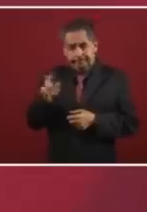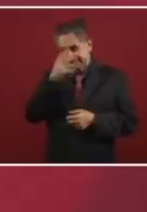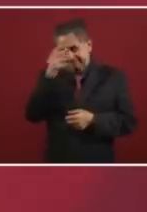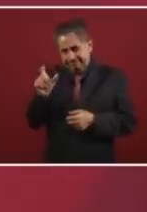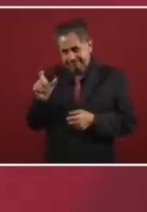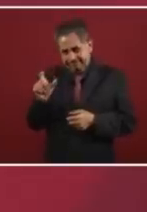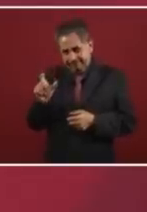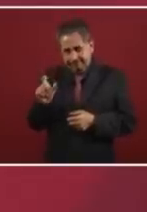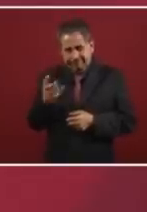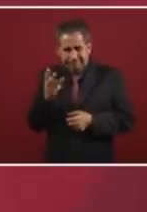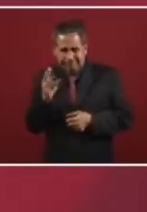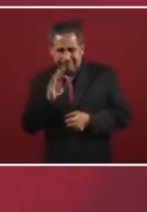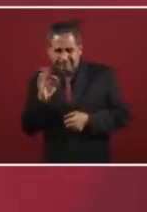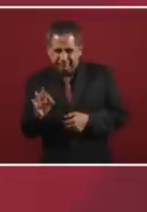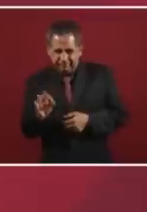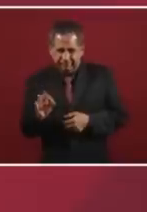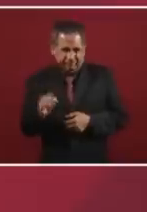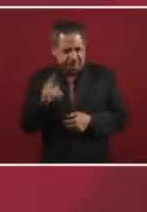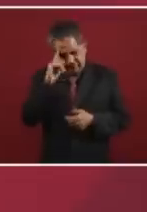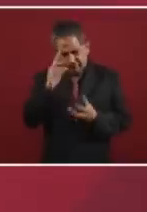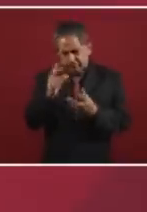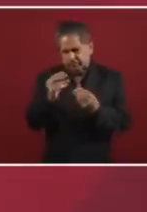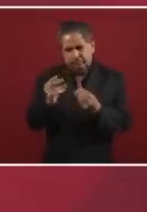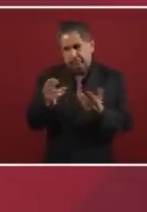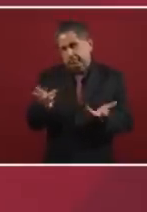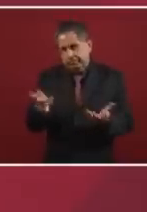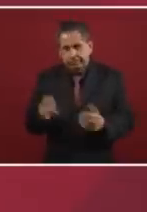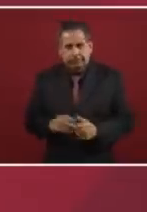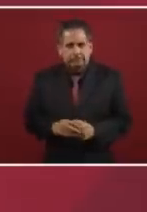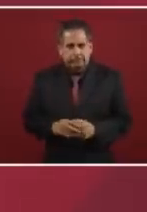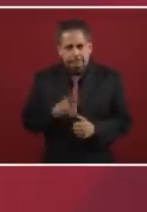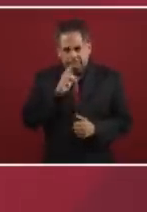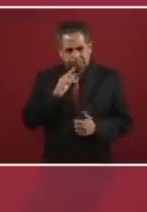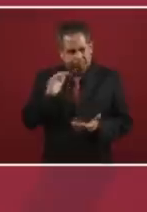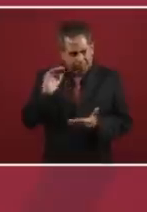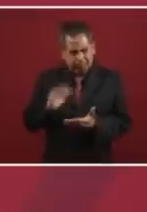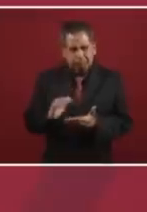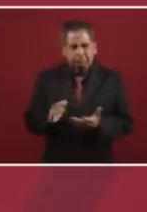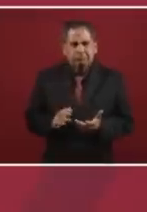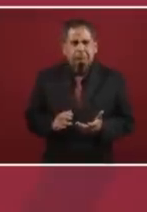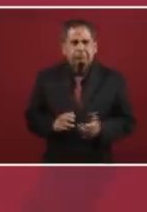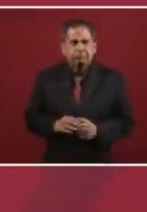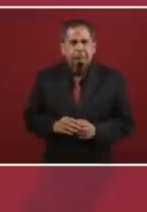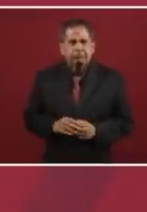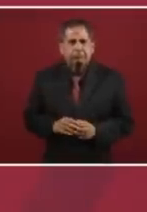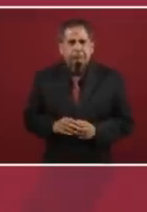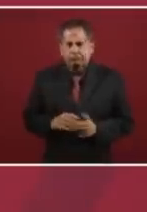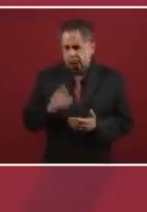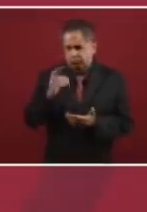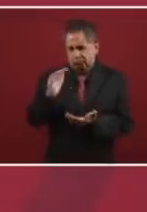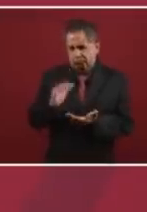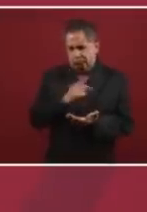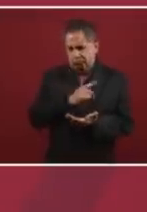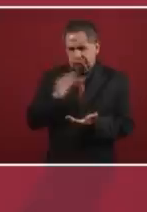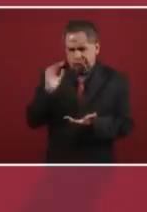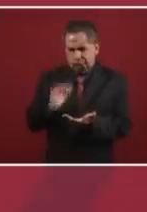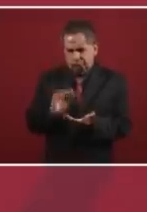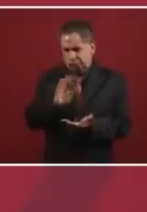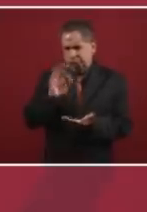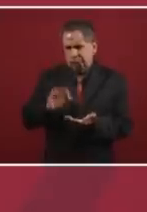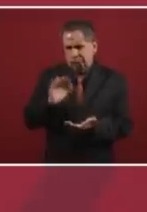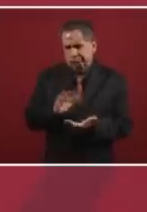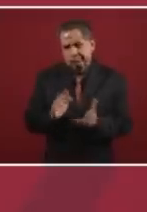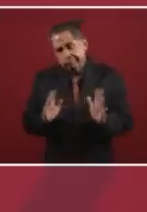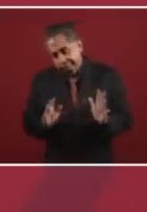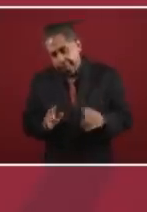consideró que es bastante le dieron y reducir el porcentaje